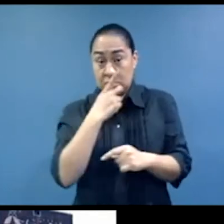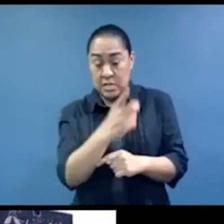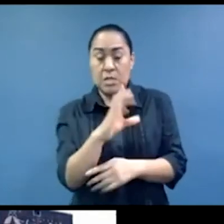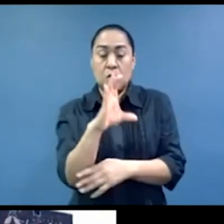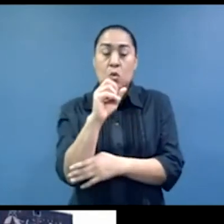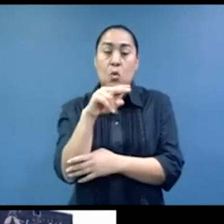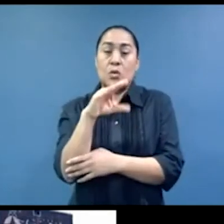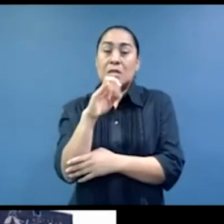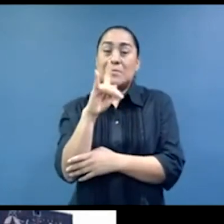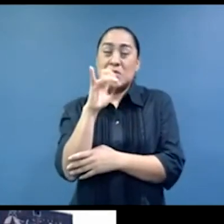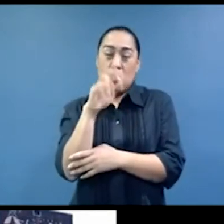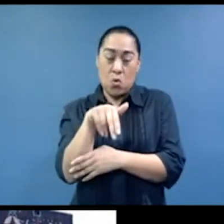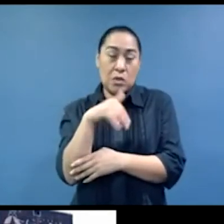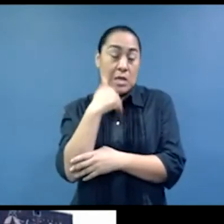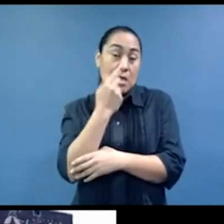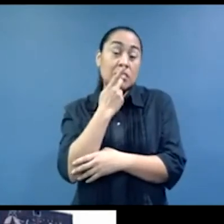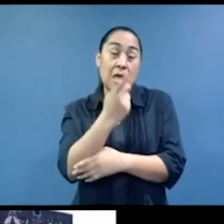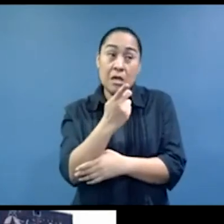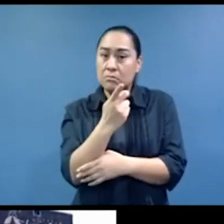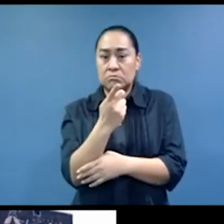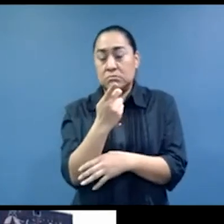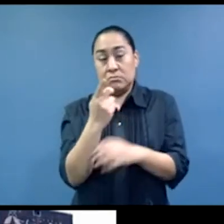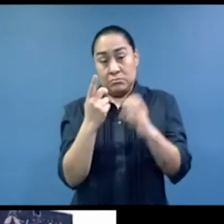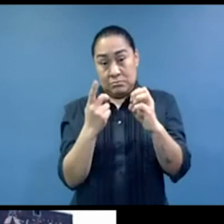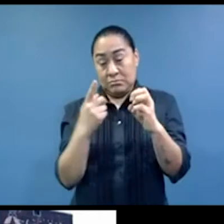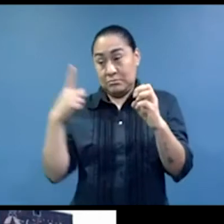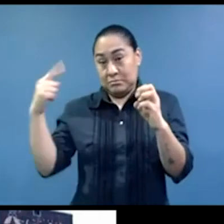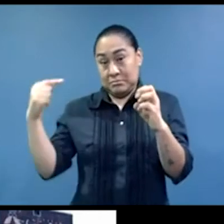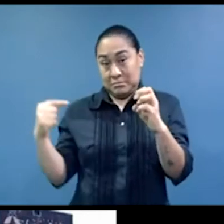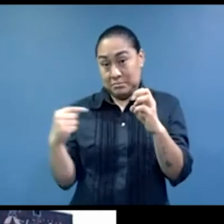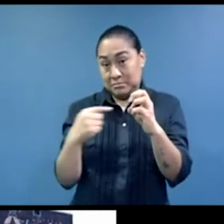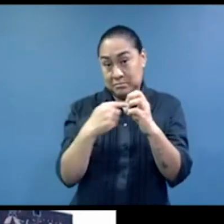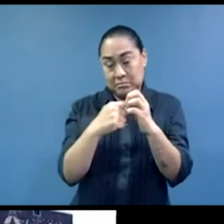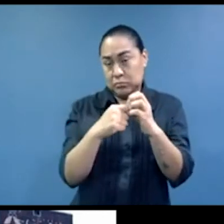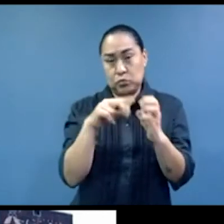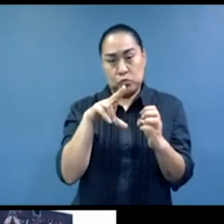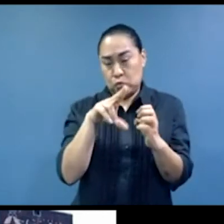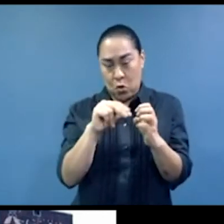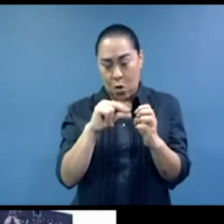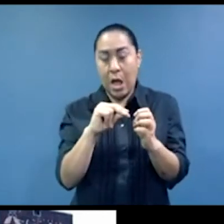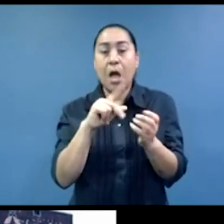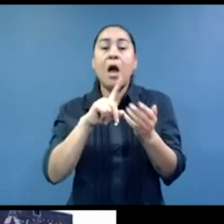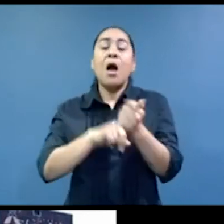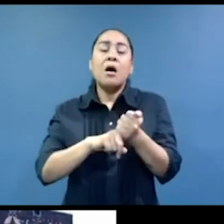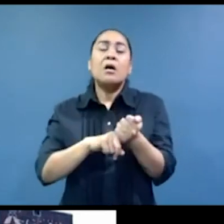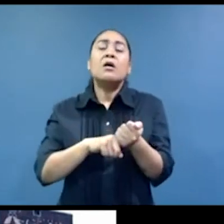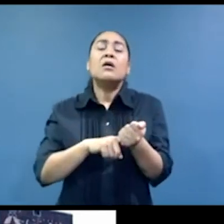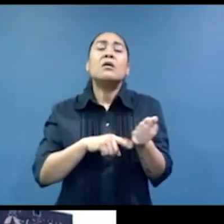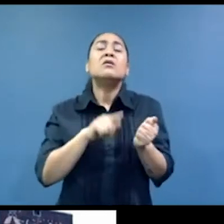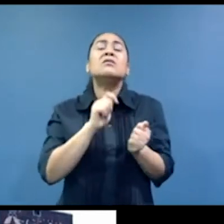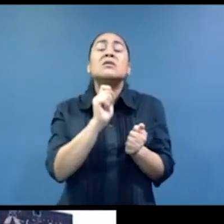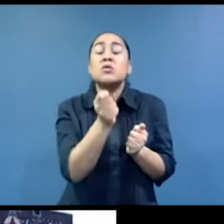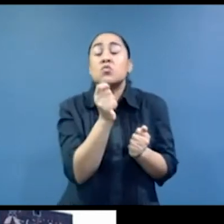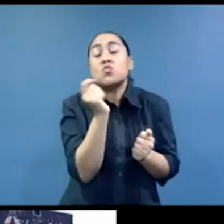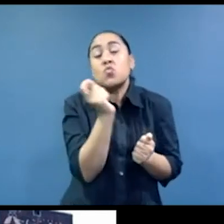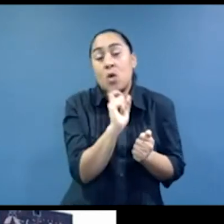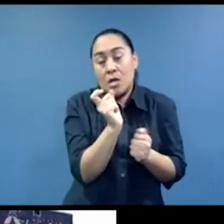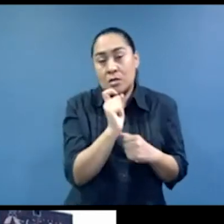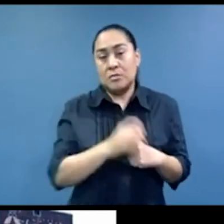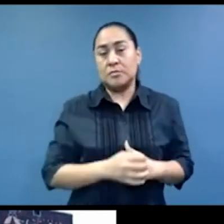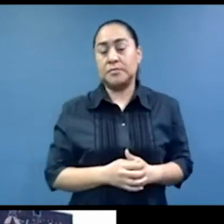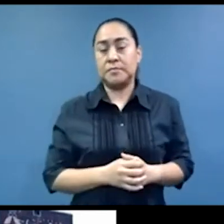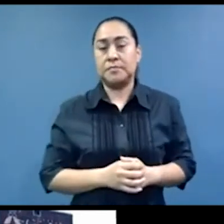la unión de el óvulo y el espermatozoide, sino que es, o sea, el momento en el que